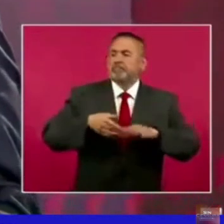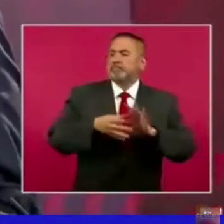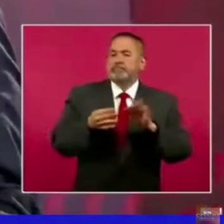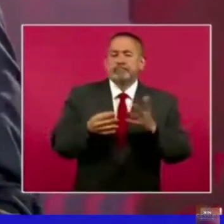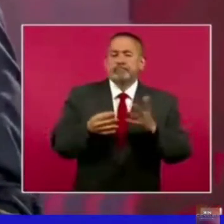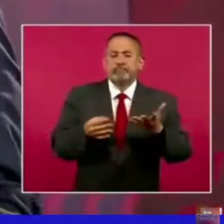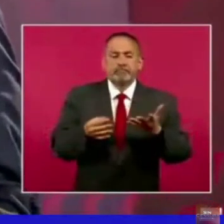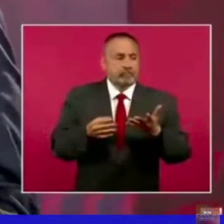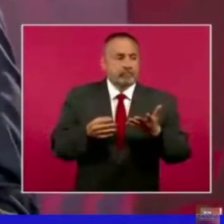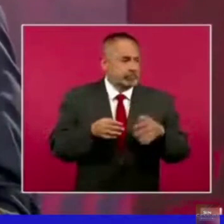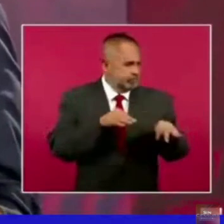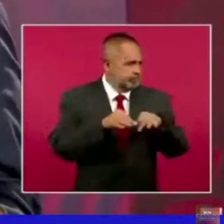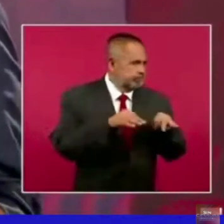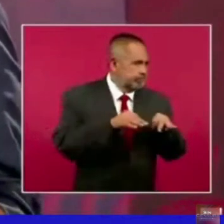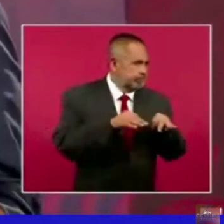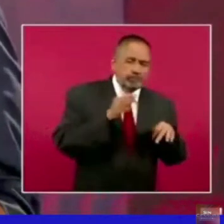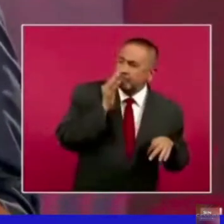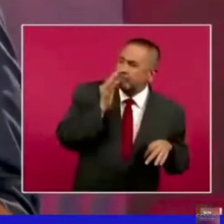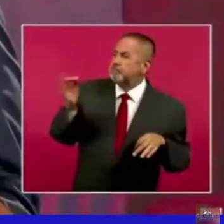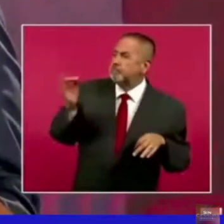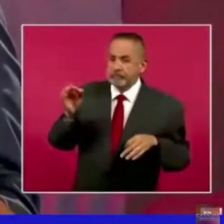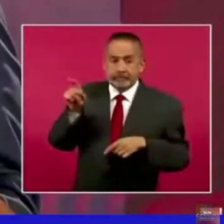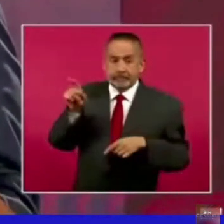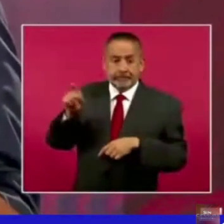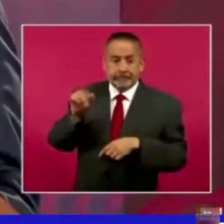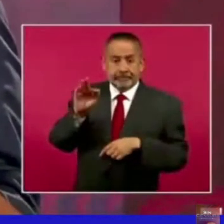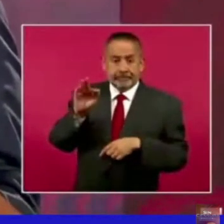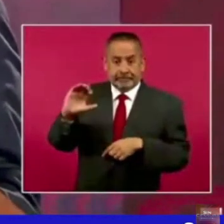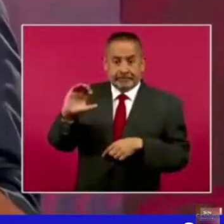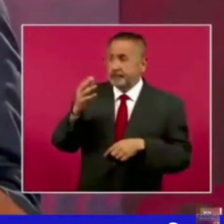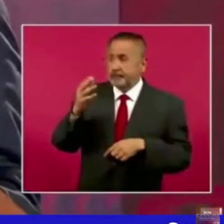si le informaba a Felipe,